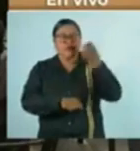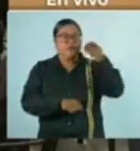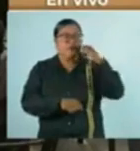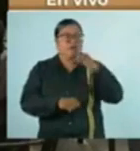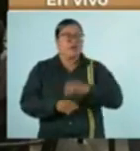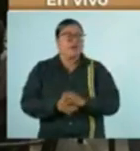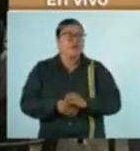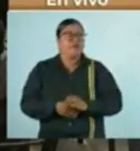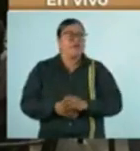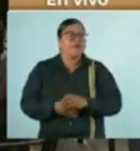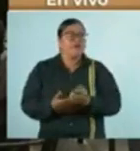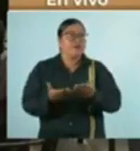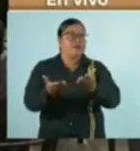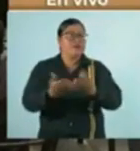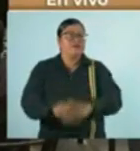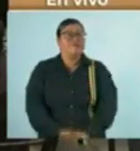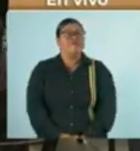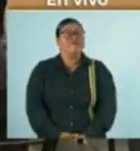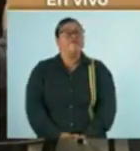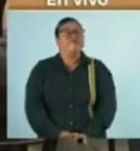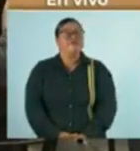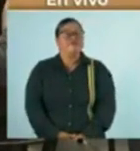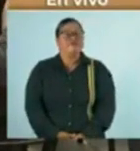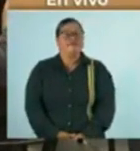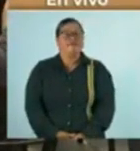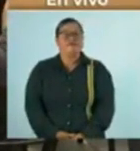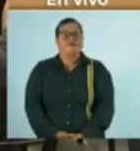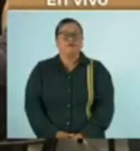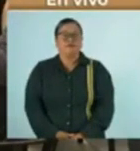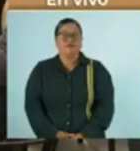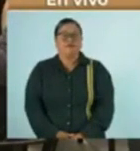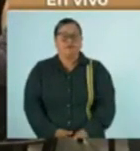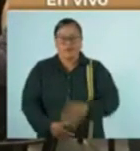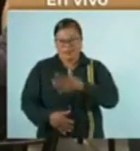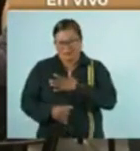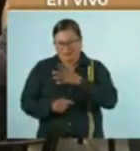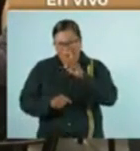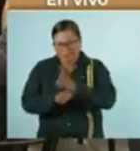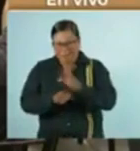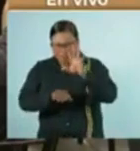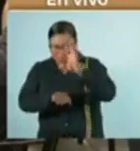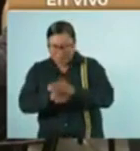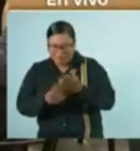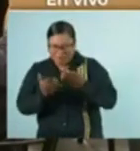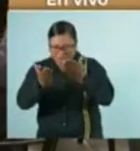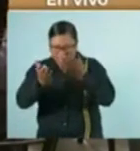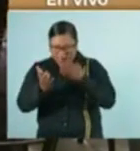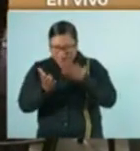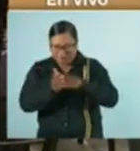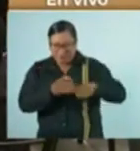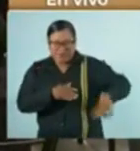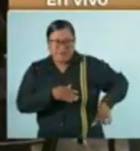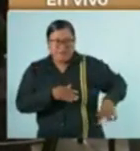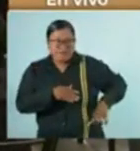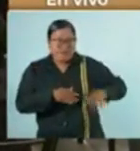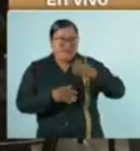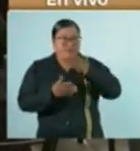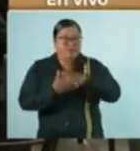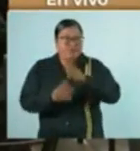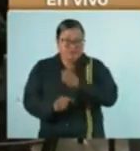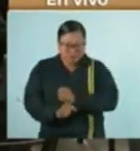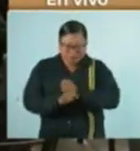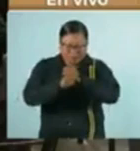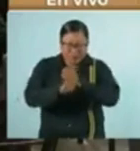de Oaxaca. Adelante. Bueno, buenos días. Con su permiso, secretario de Gobierno, secretario de